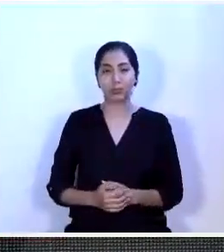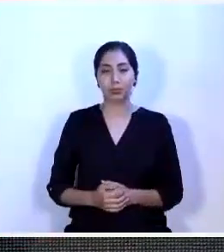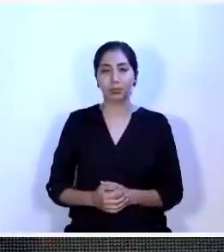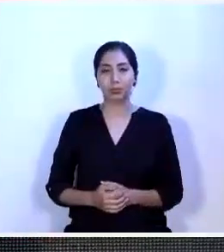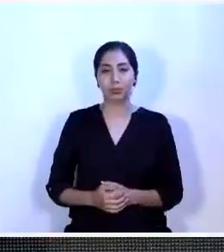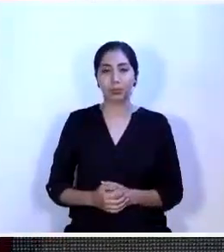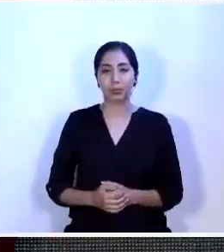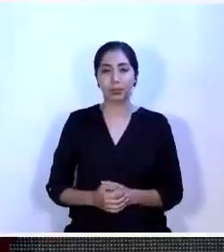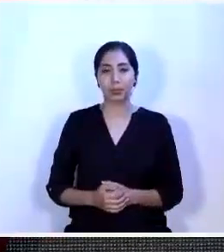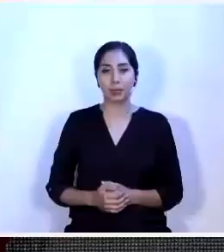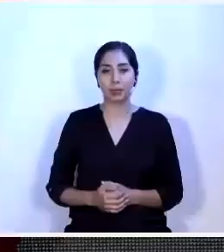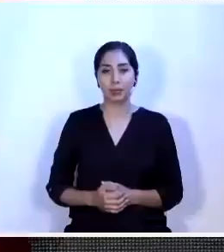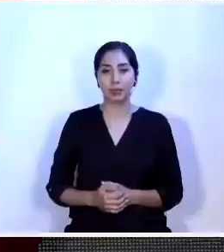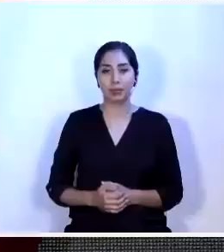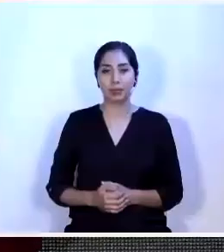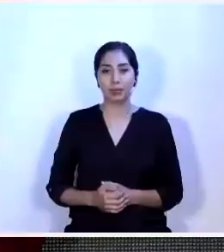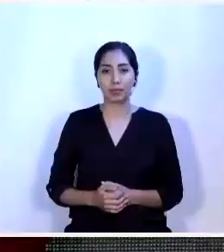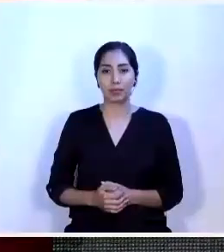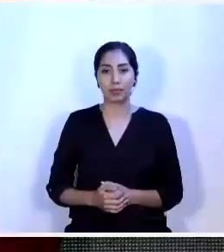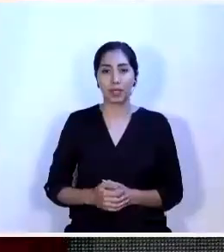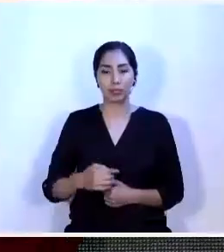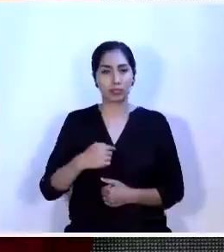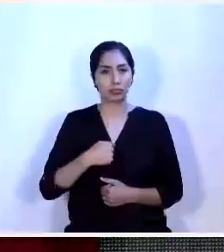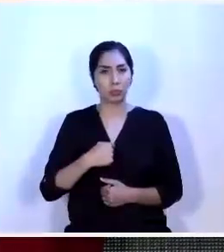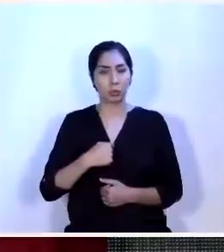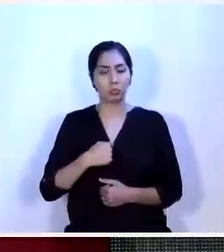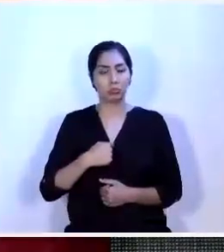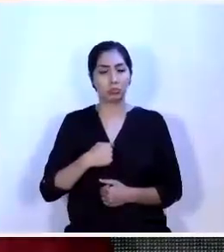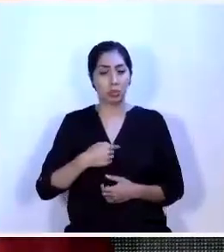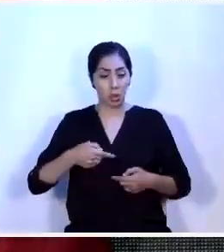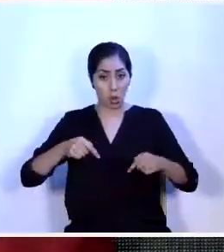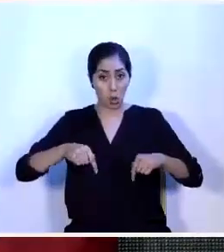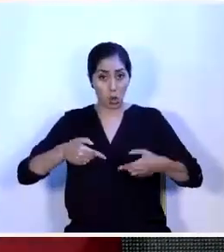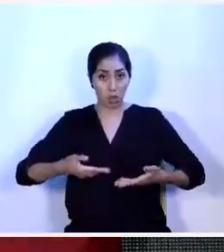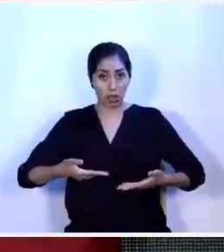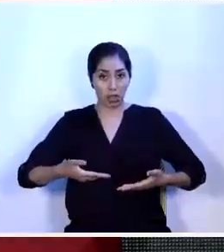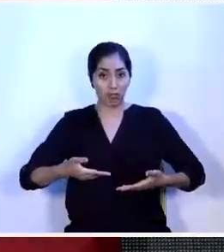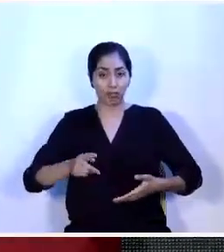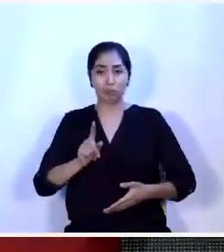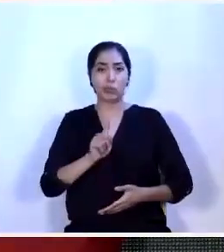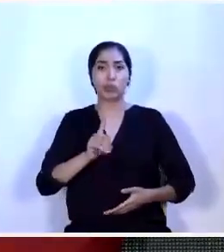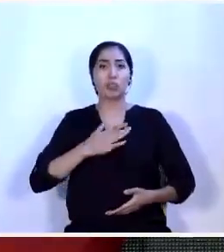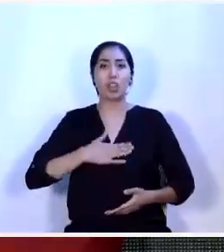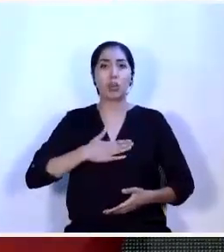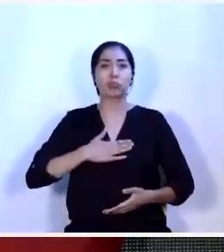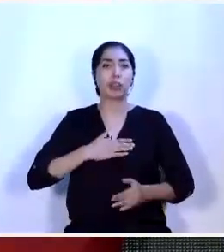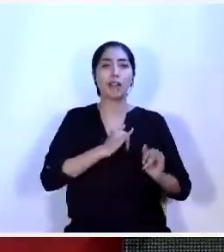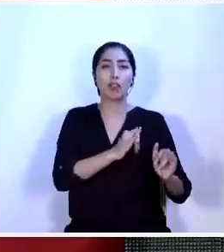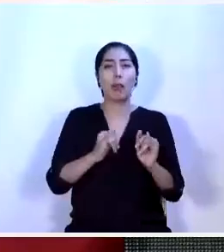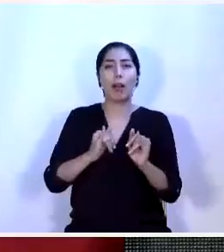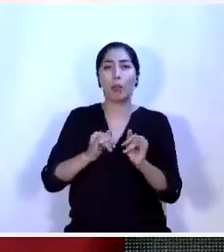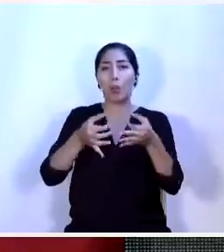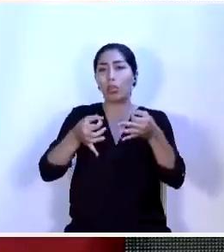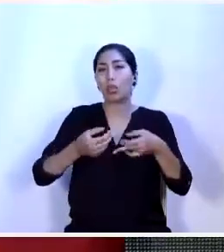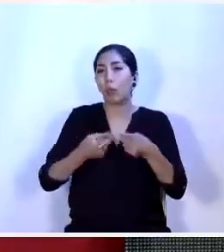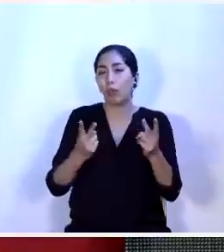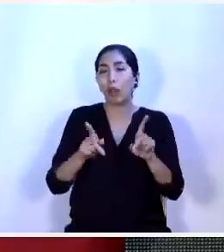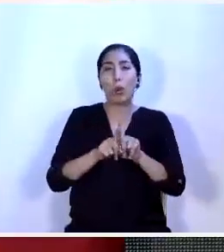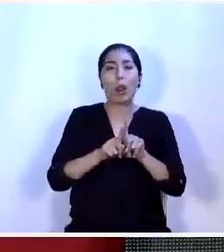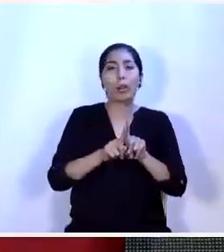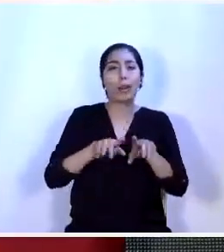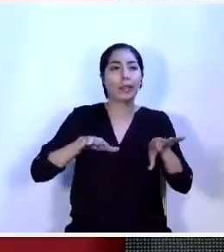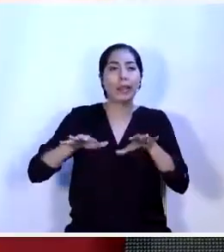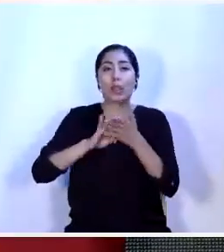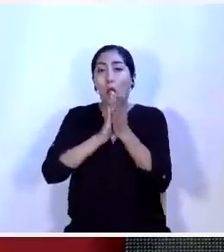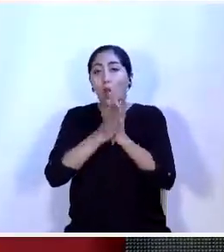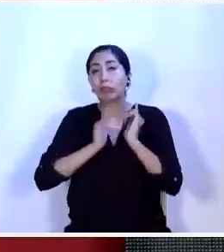Yo no pretendo hacer hoy día una cuenta pública, ni